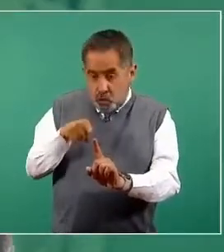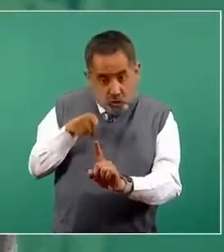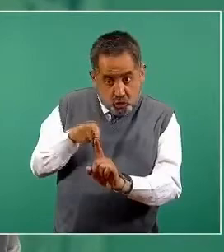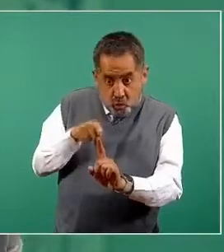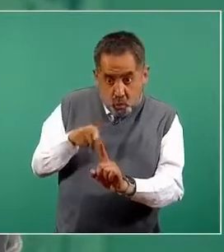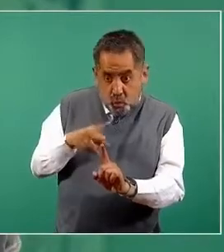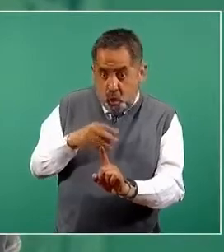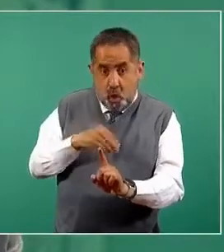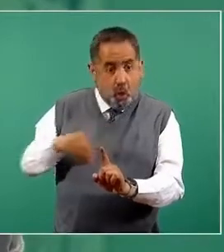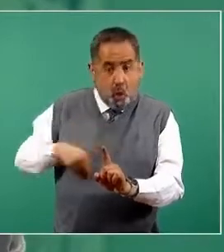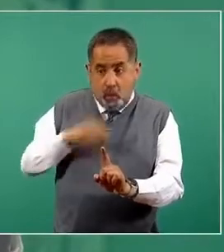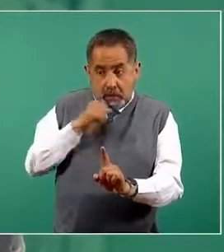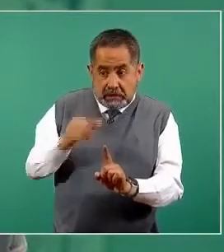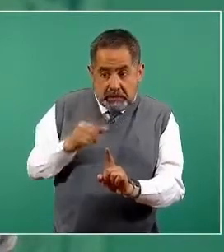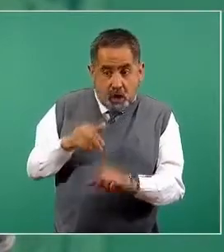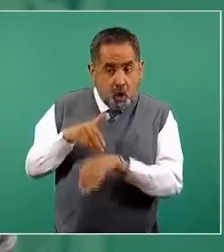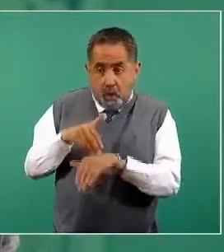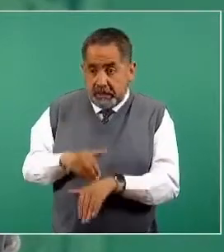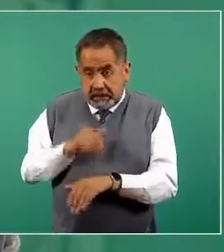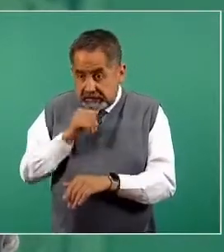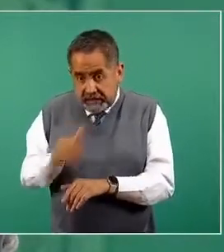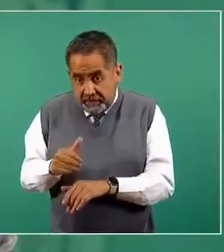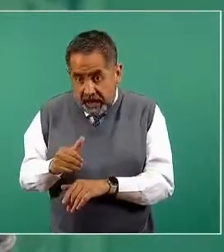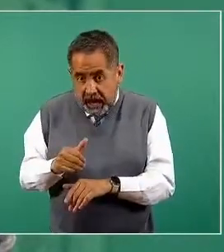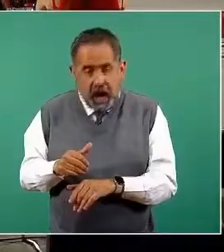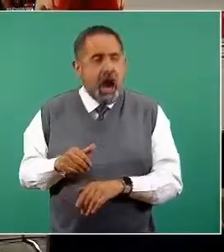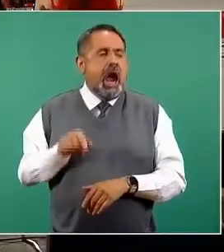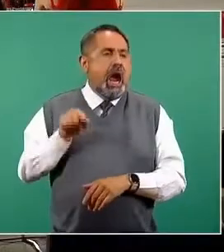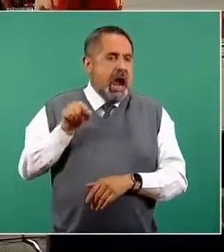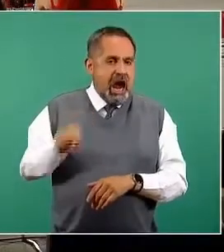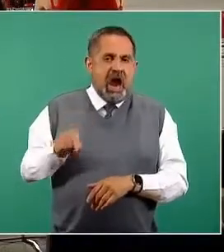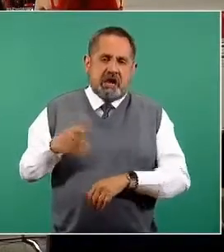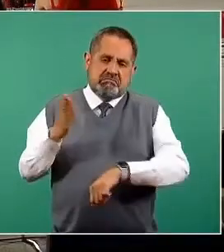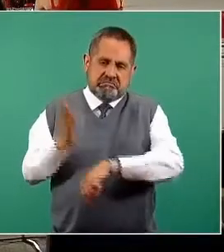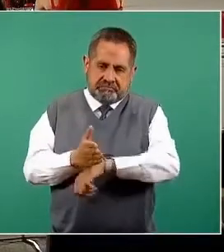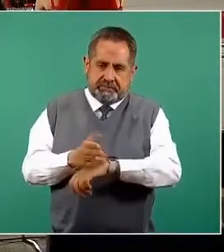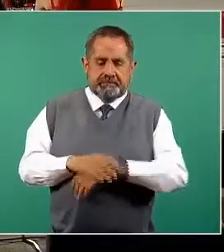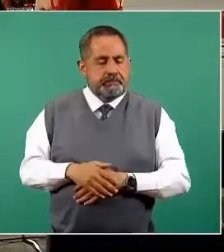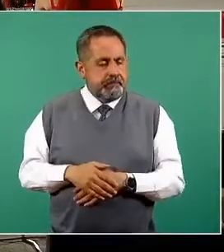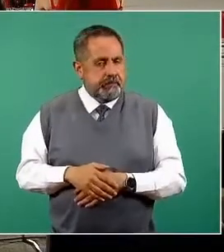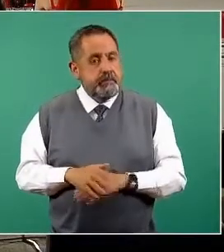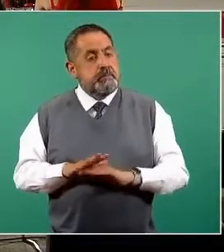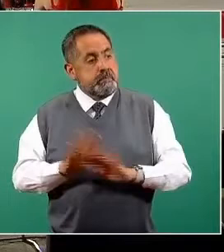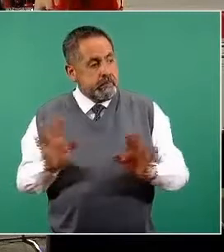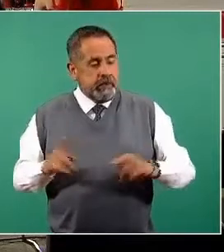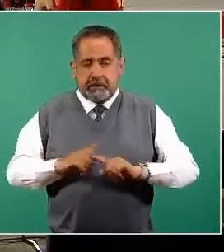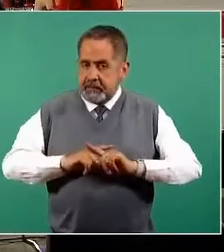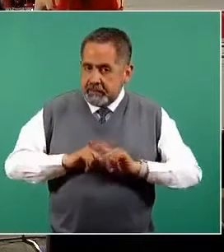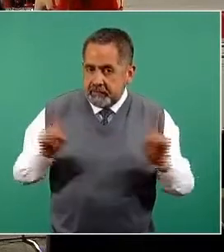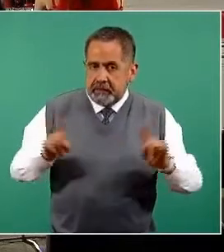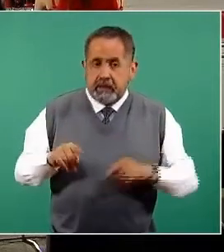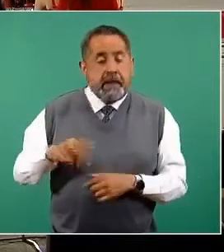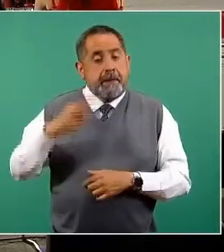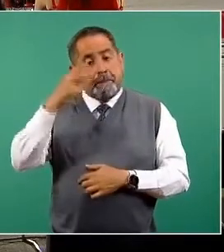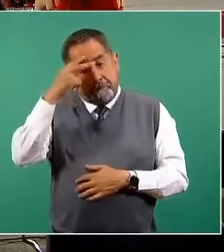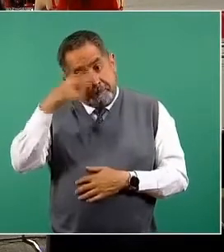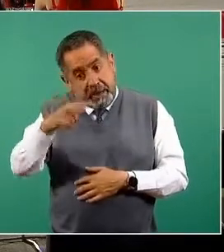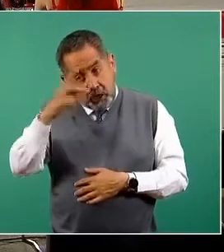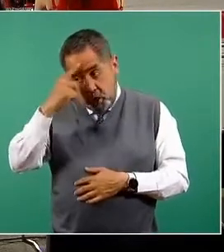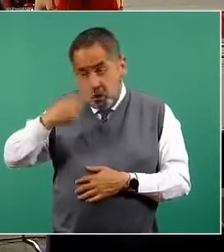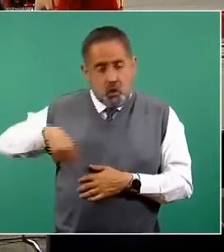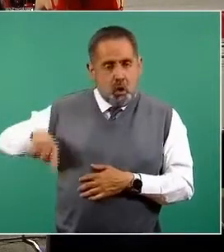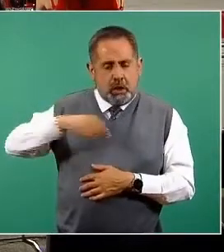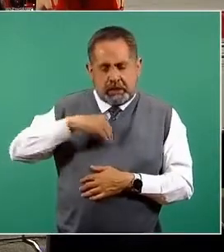cumplir puede haber sanciones. Ese es el modelo que han seguido algunos países. En México, deliberadamente,